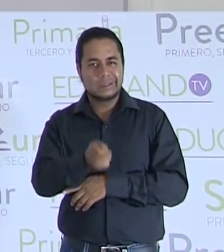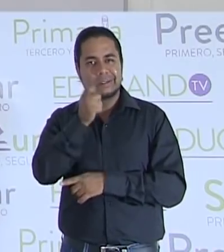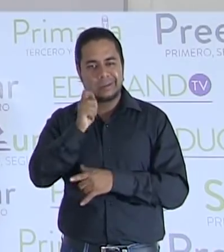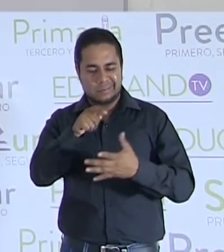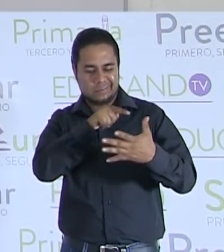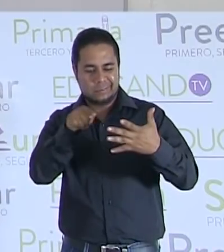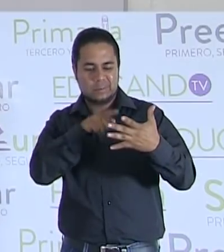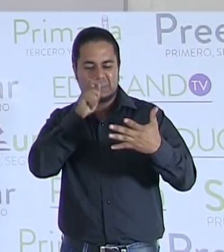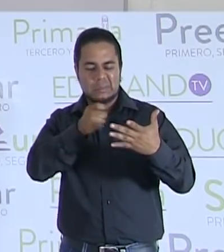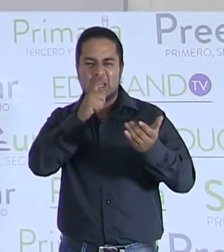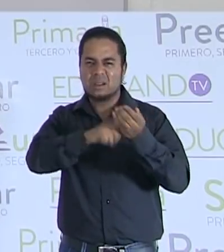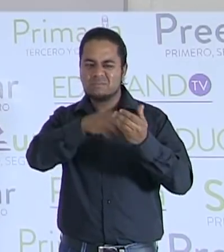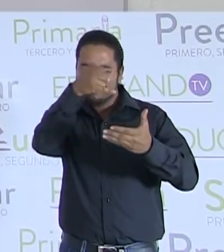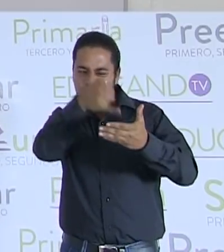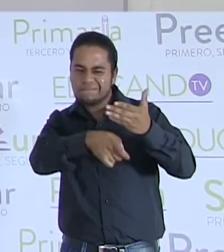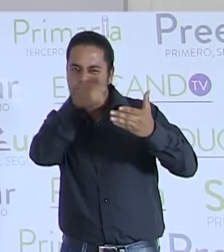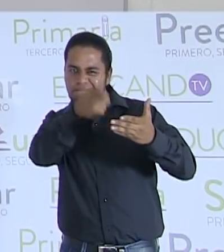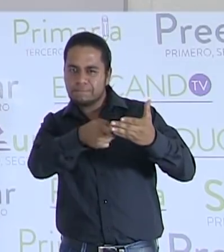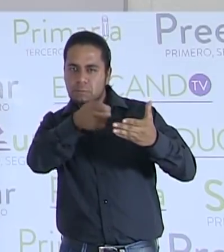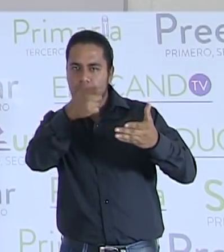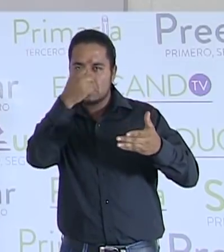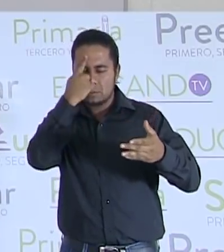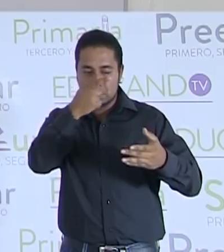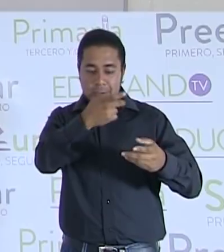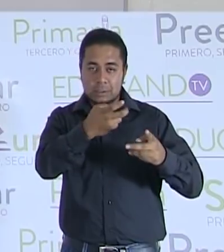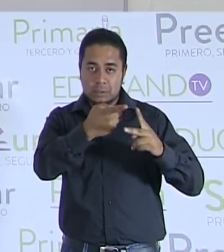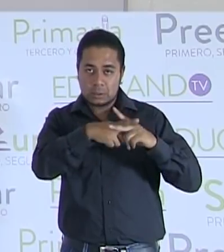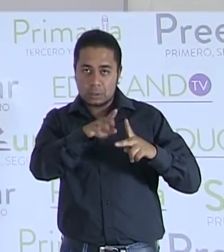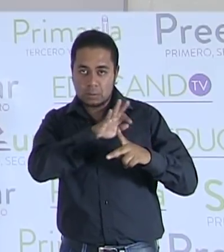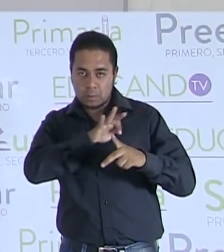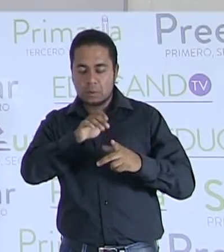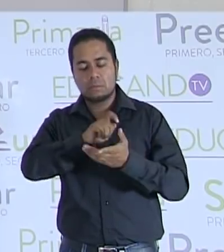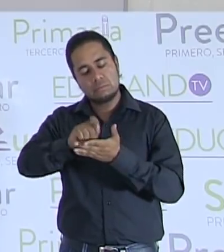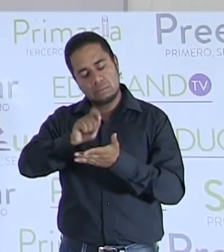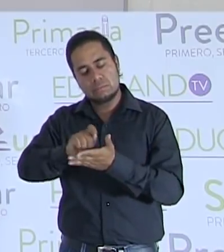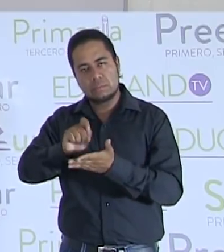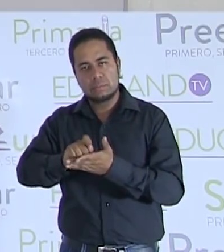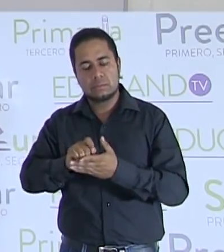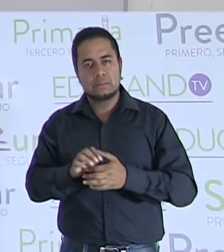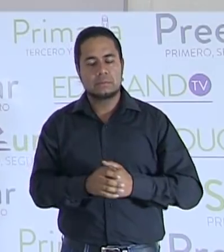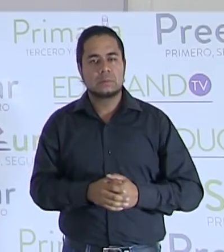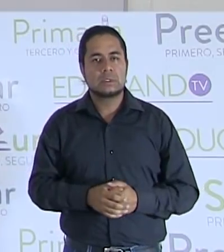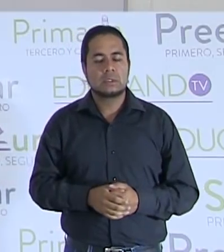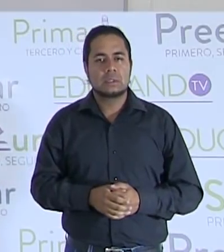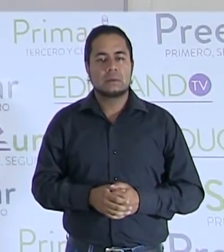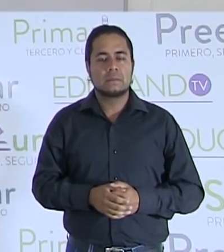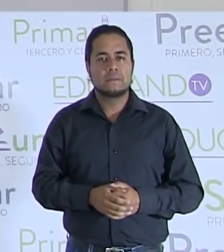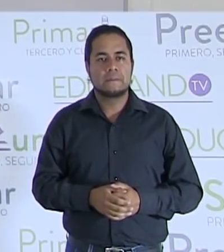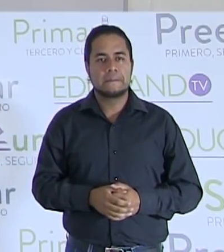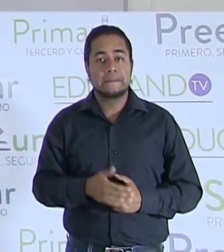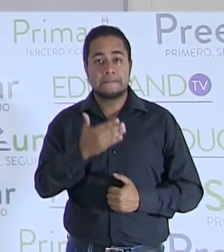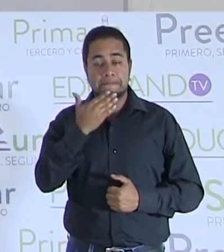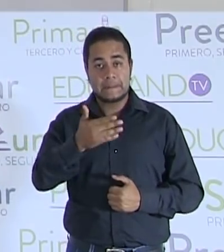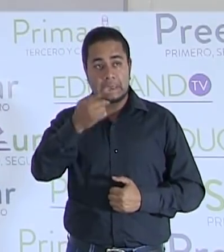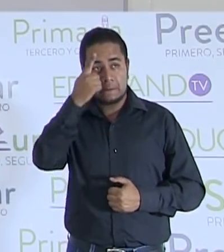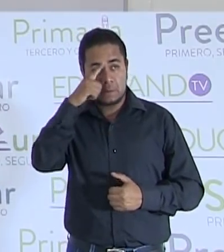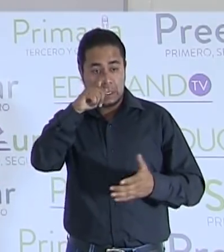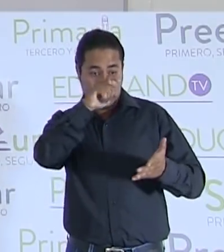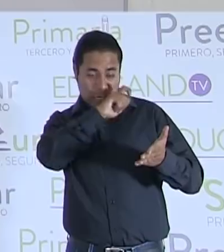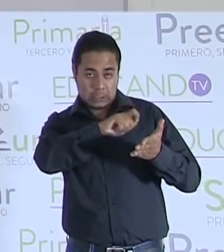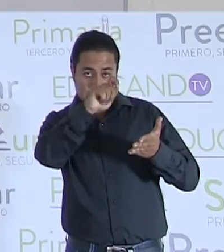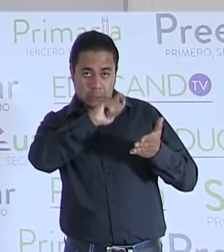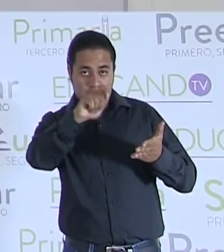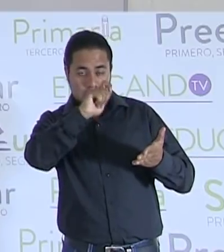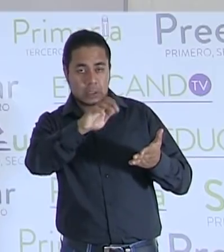significado implícito, para que a partir de él podamos escribir. Ahora bien, para poder